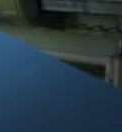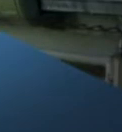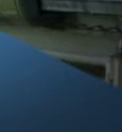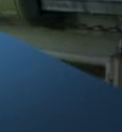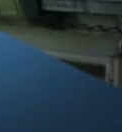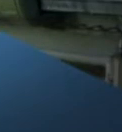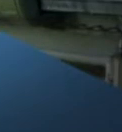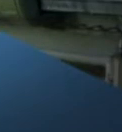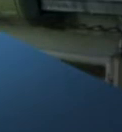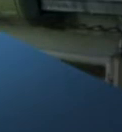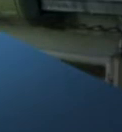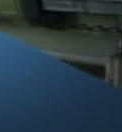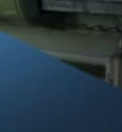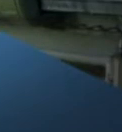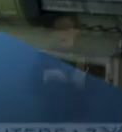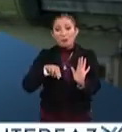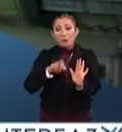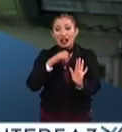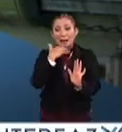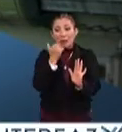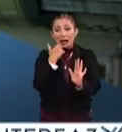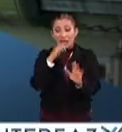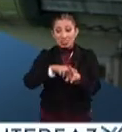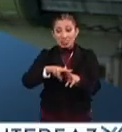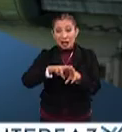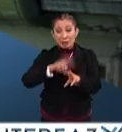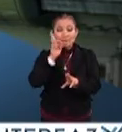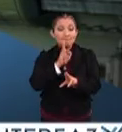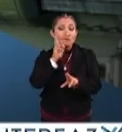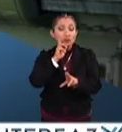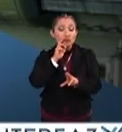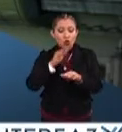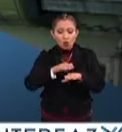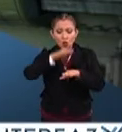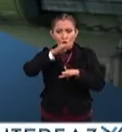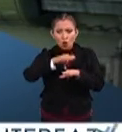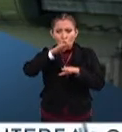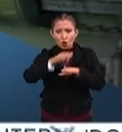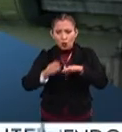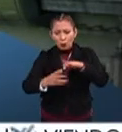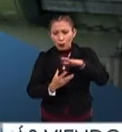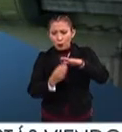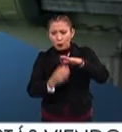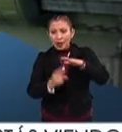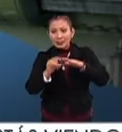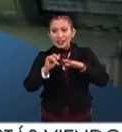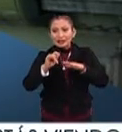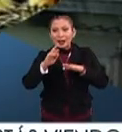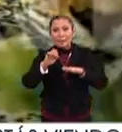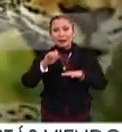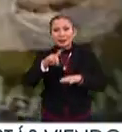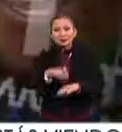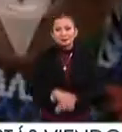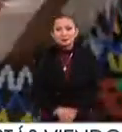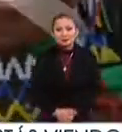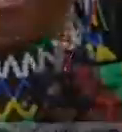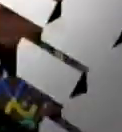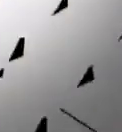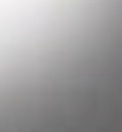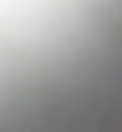En 1971 se presenta en Múnich el tren experimental de suspensión magnética Transrapid.